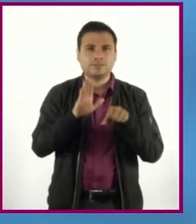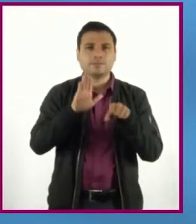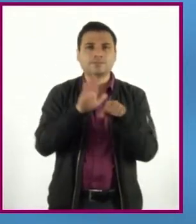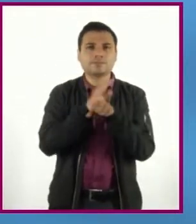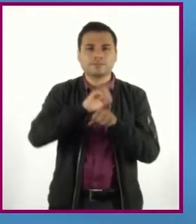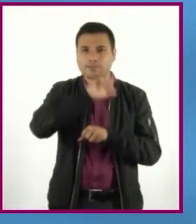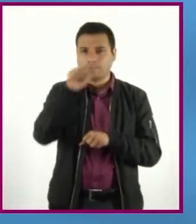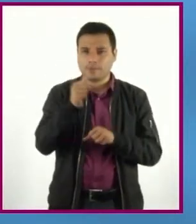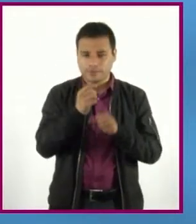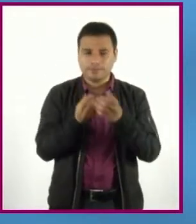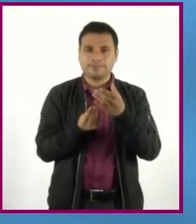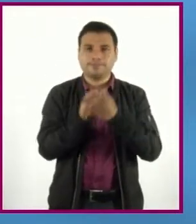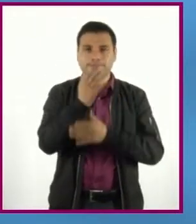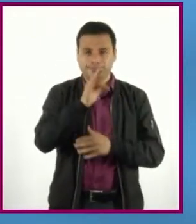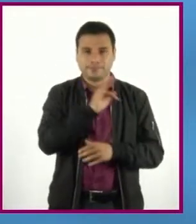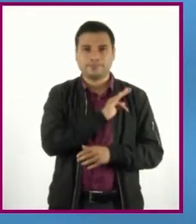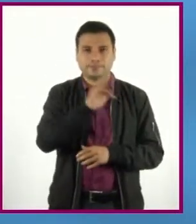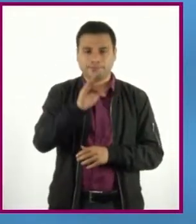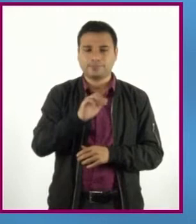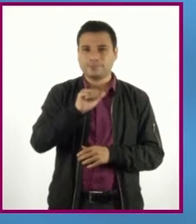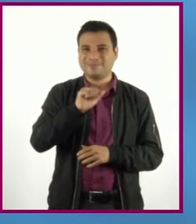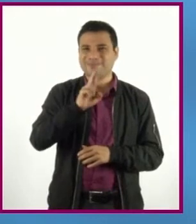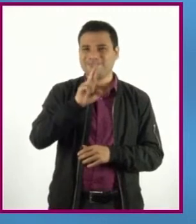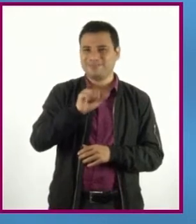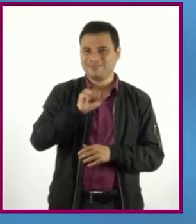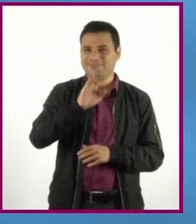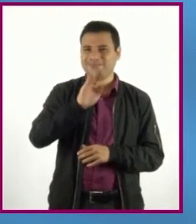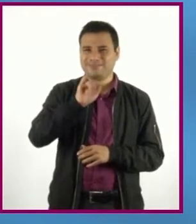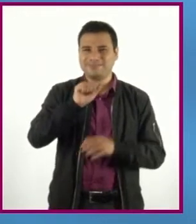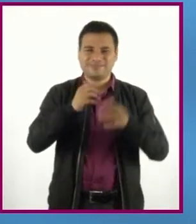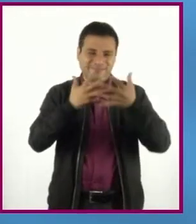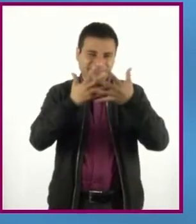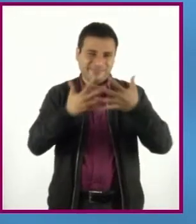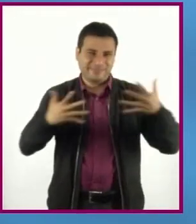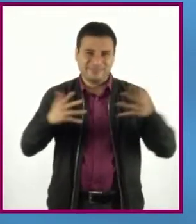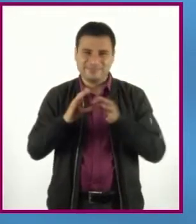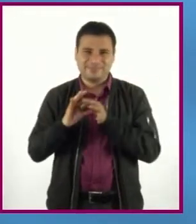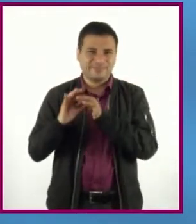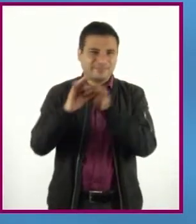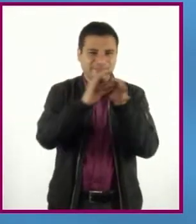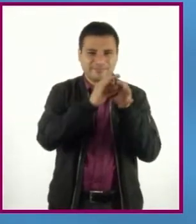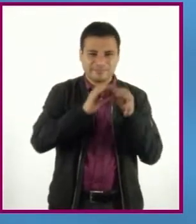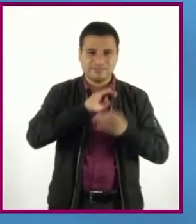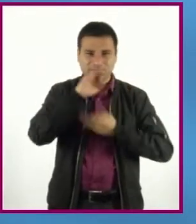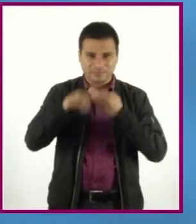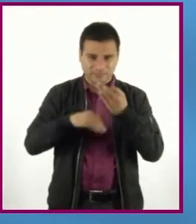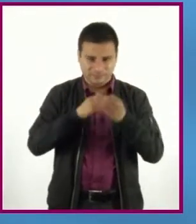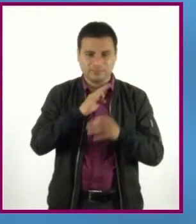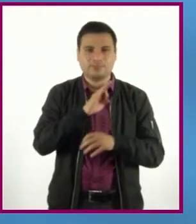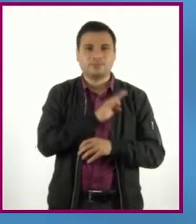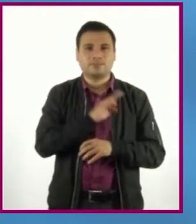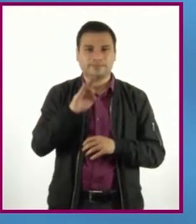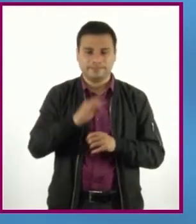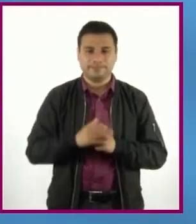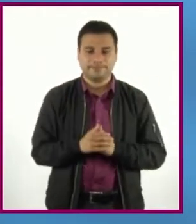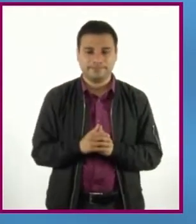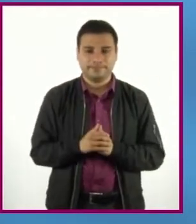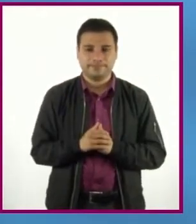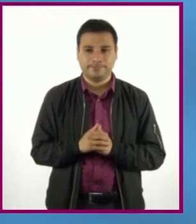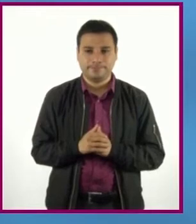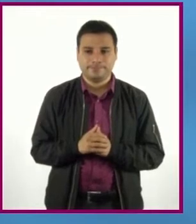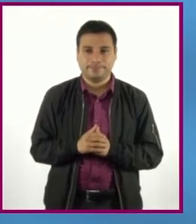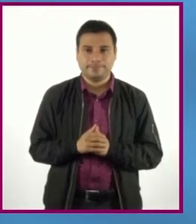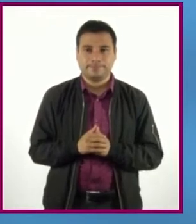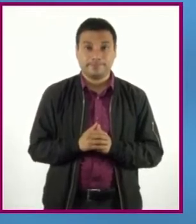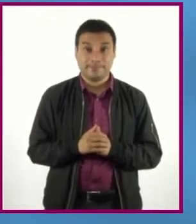a la formación de una gran Arabia, donde todos los pueblos musulmanes tendrían un lugar para establecerse. No obstante,